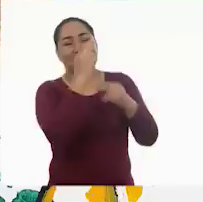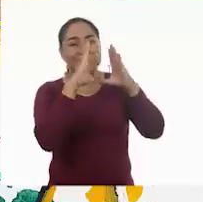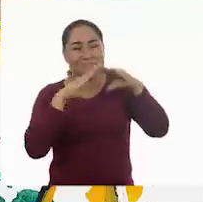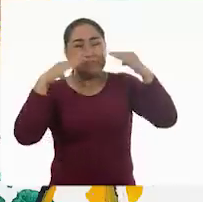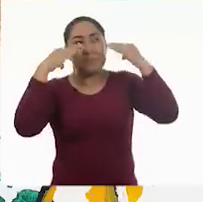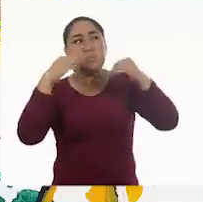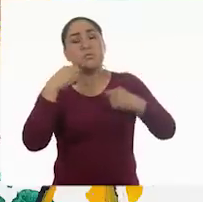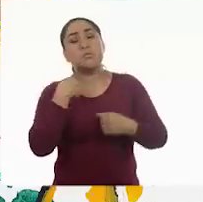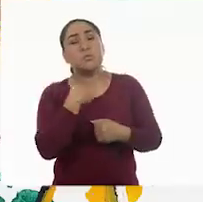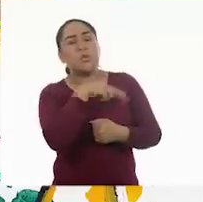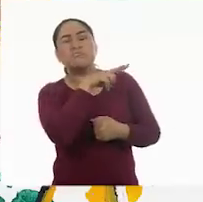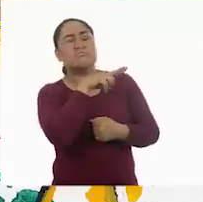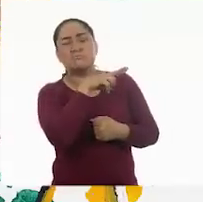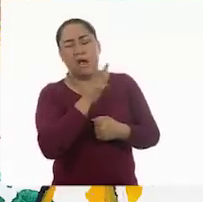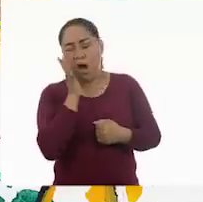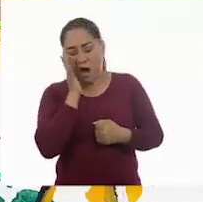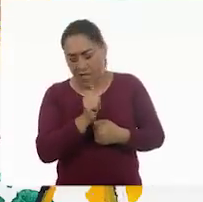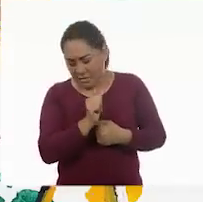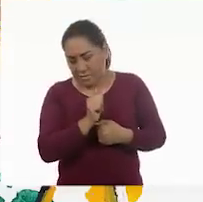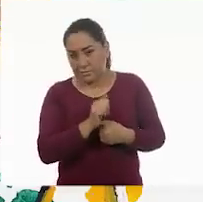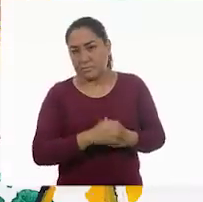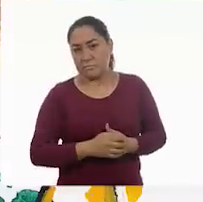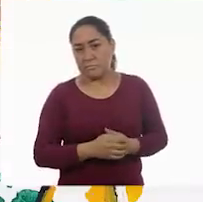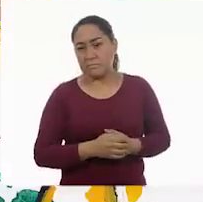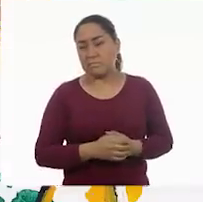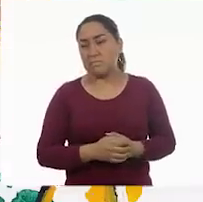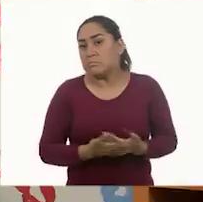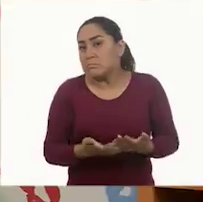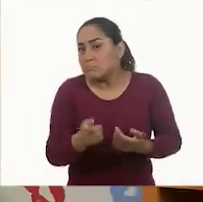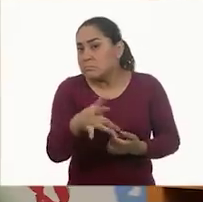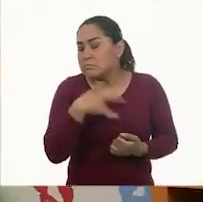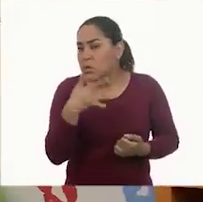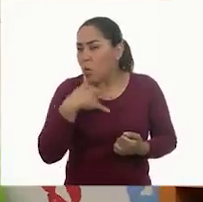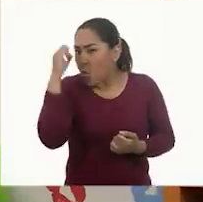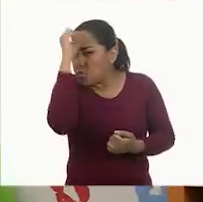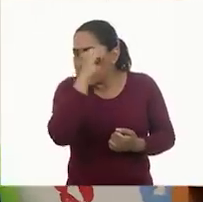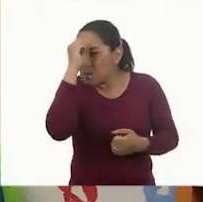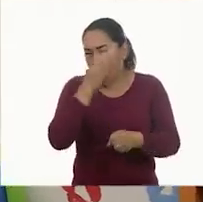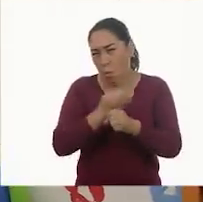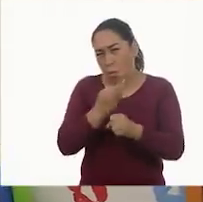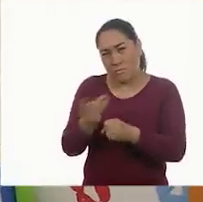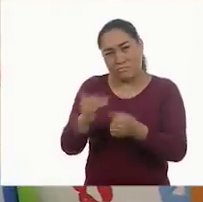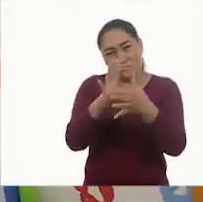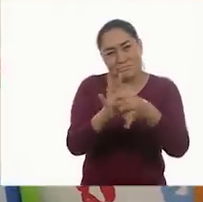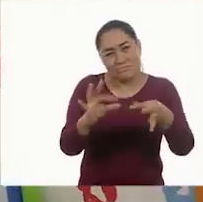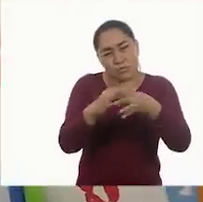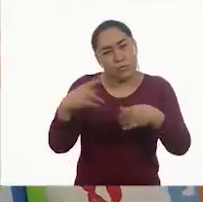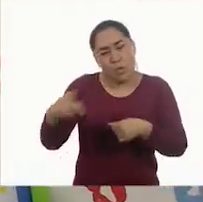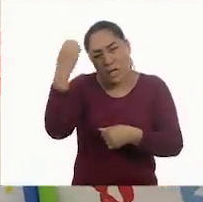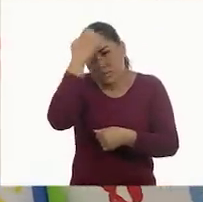no la miré. ¿Qué opinan de esta experiencia que nos compartió Inés?